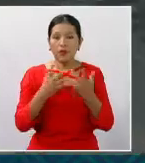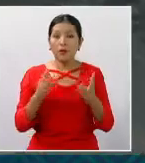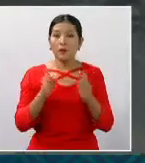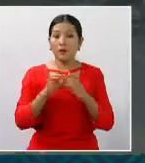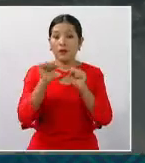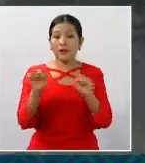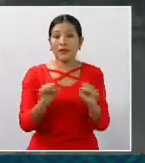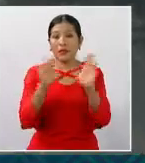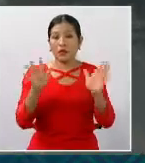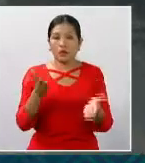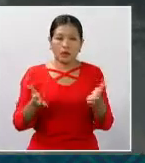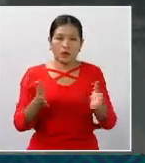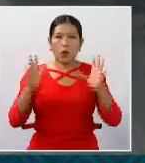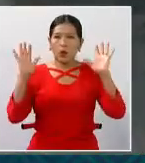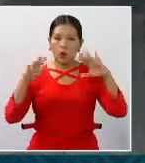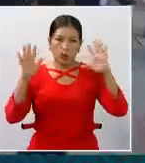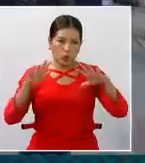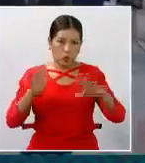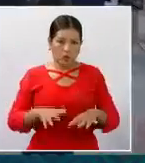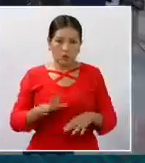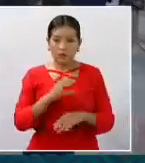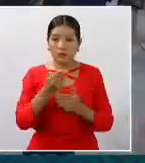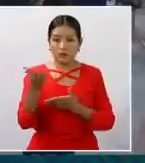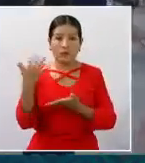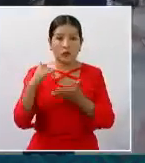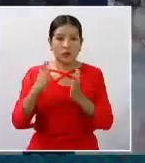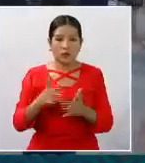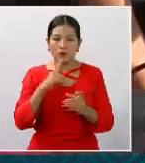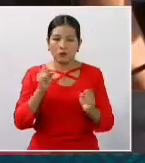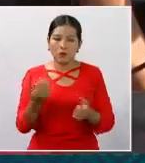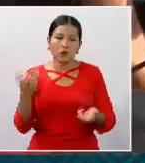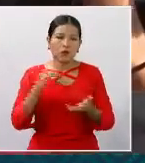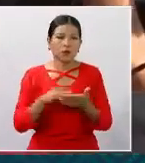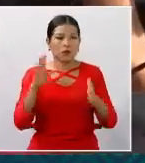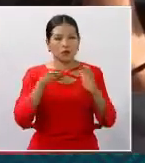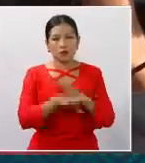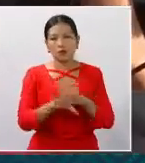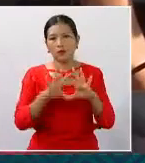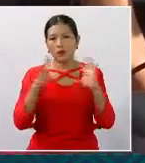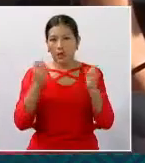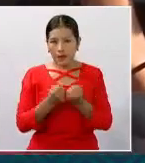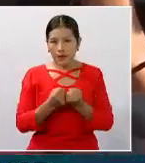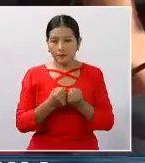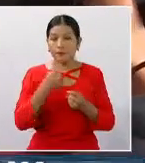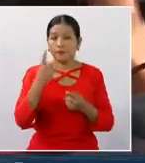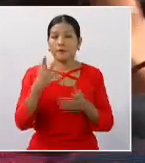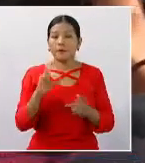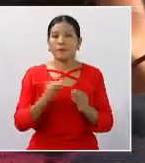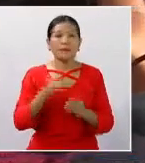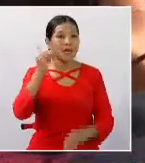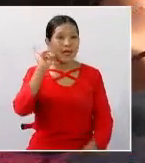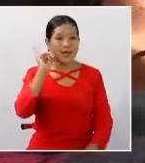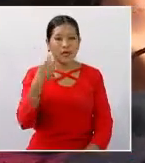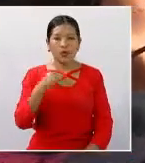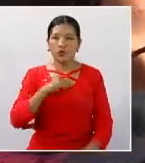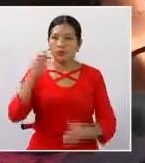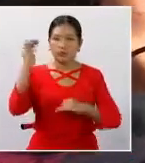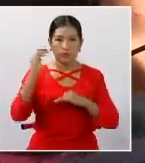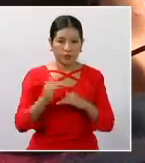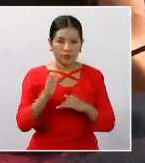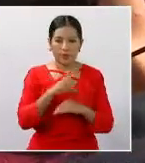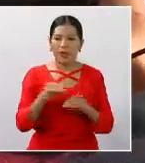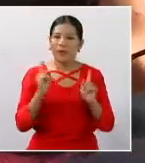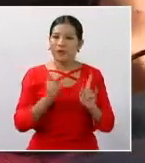fin de semana, el lunes los estudiantes ya podrían retornar a clases. Pero afortunadamente el día de ayer teníamos cifras de disminución, lo mismo